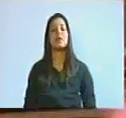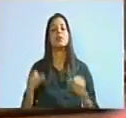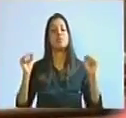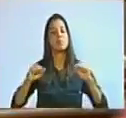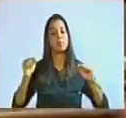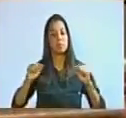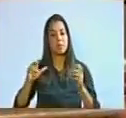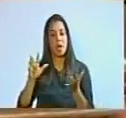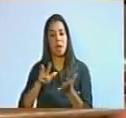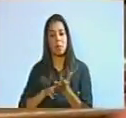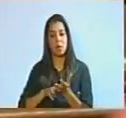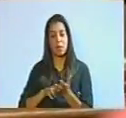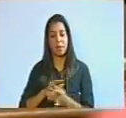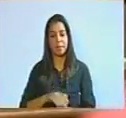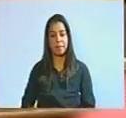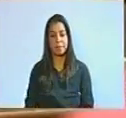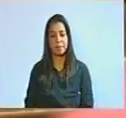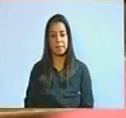Aprobado.